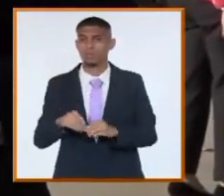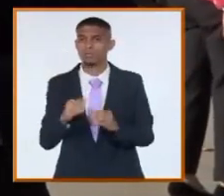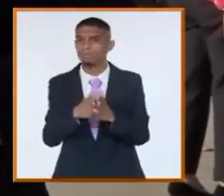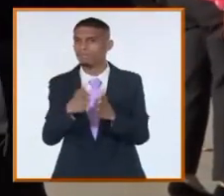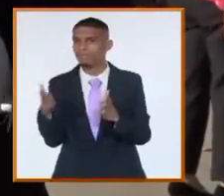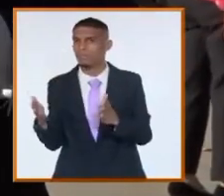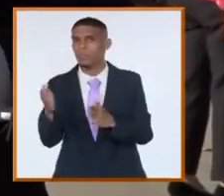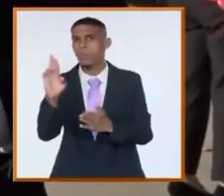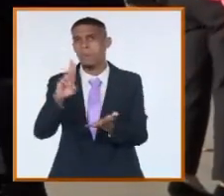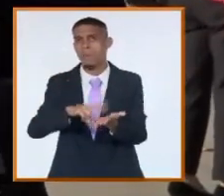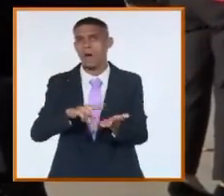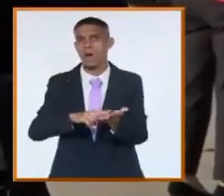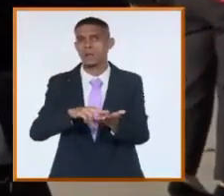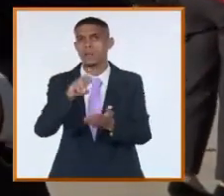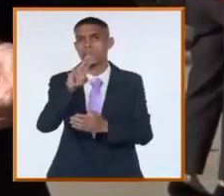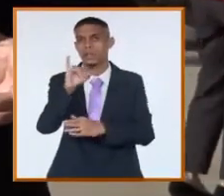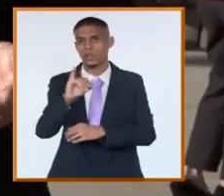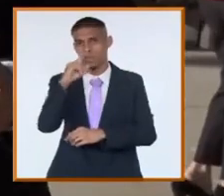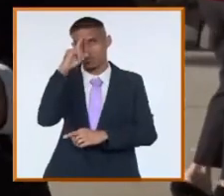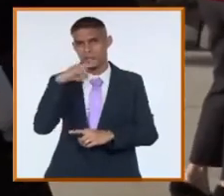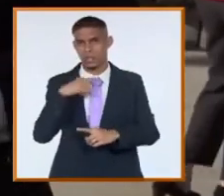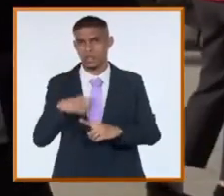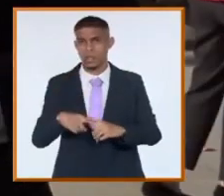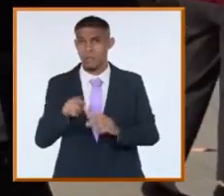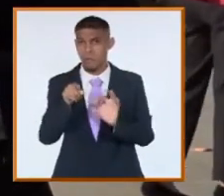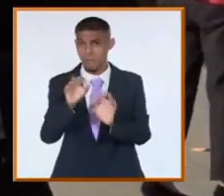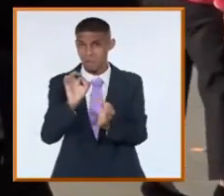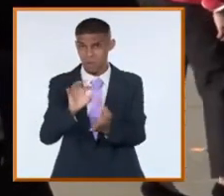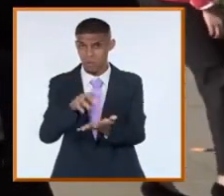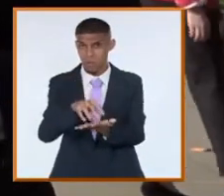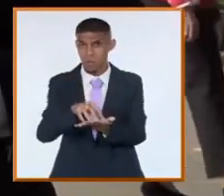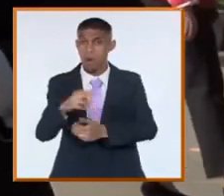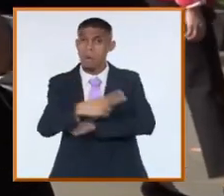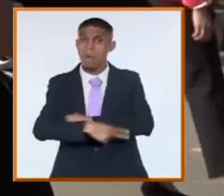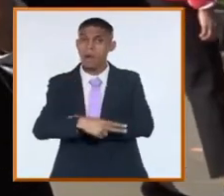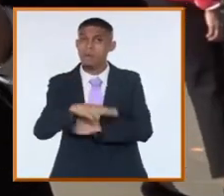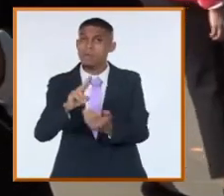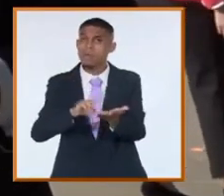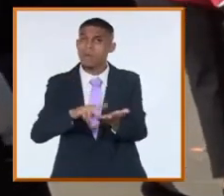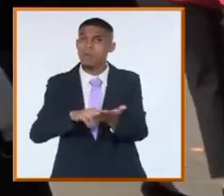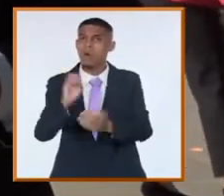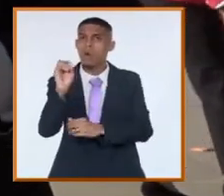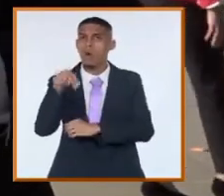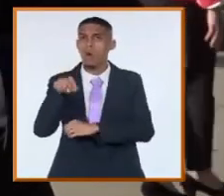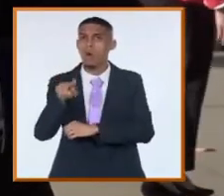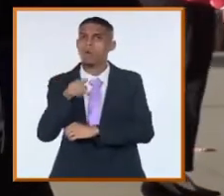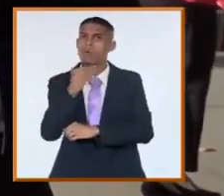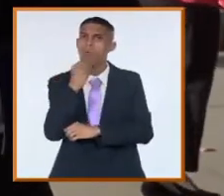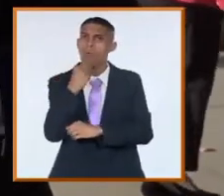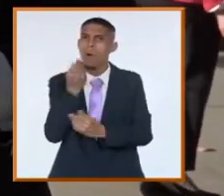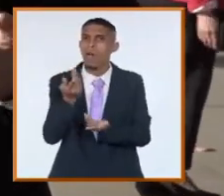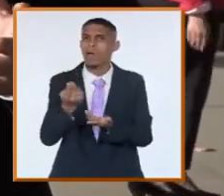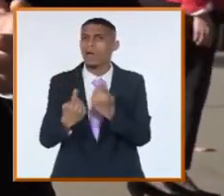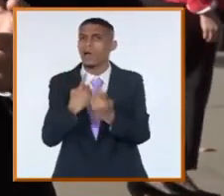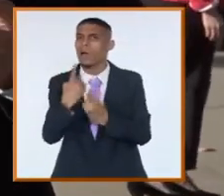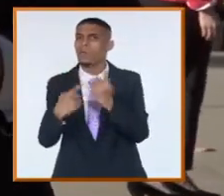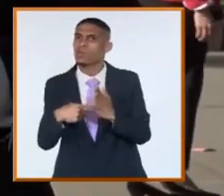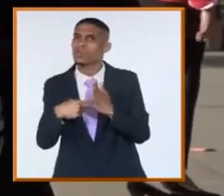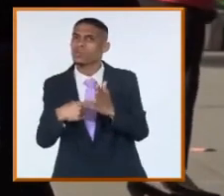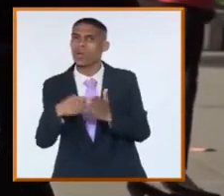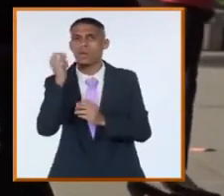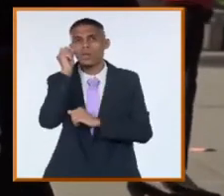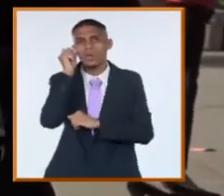extenderá hasta el próximo martes 26 de septiembre espacio en que los países miembros de la ONU tendrán la oportunidad de expresar sus ideas y también